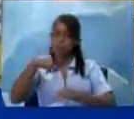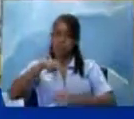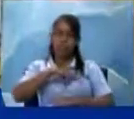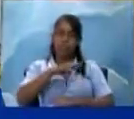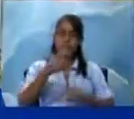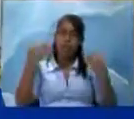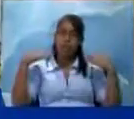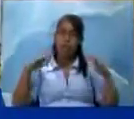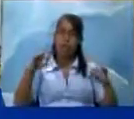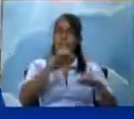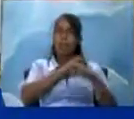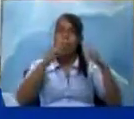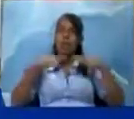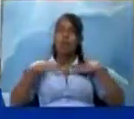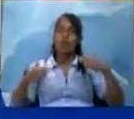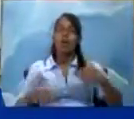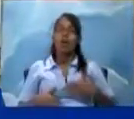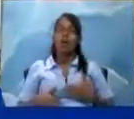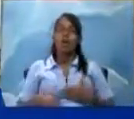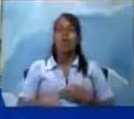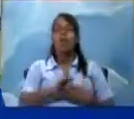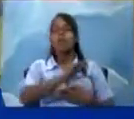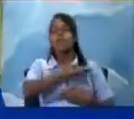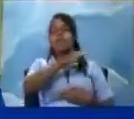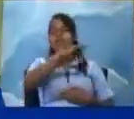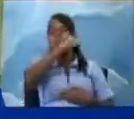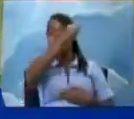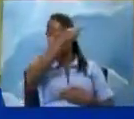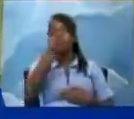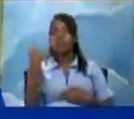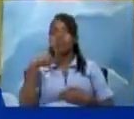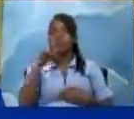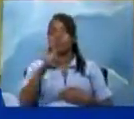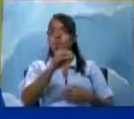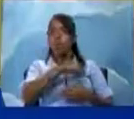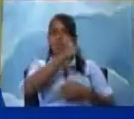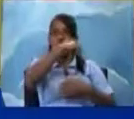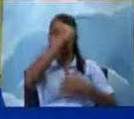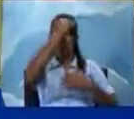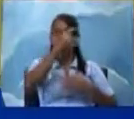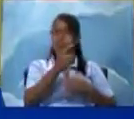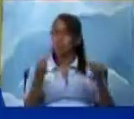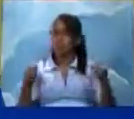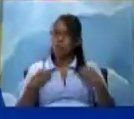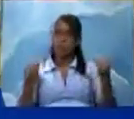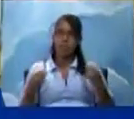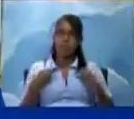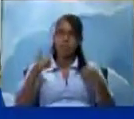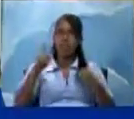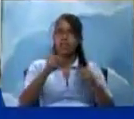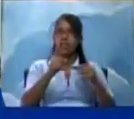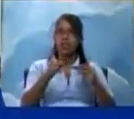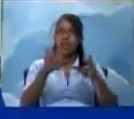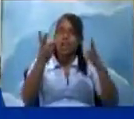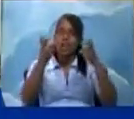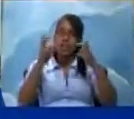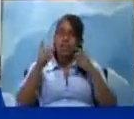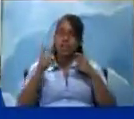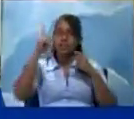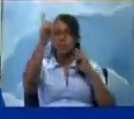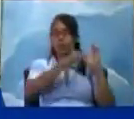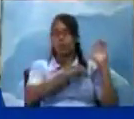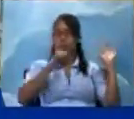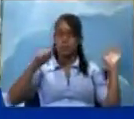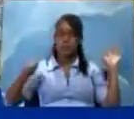Nosotros, además de cuerpo y alma, tenemos también el espíritu viviente que recibimos